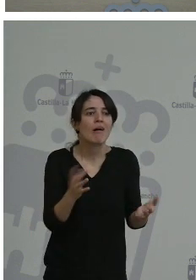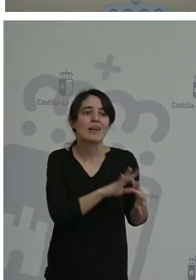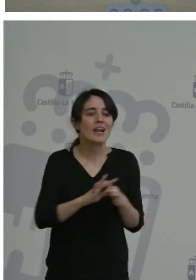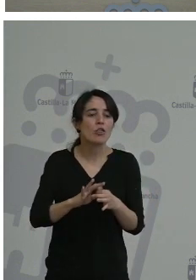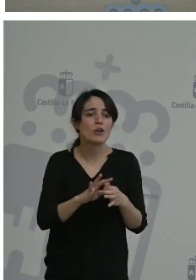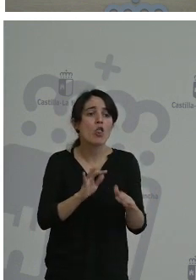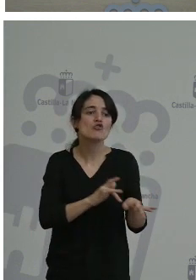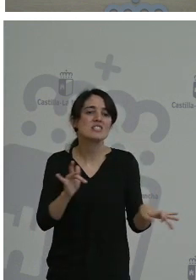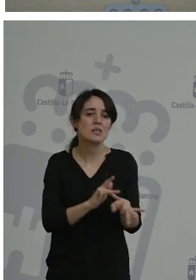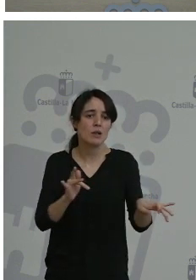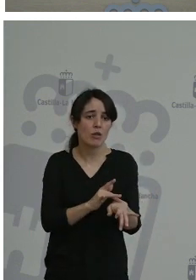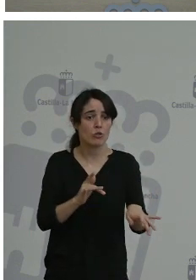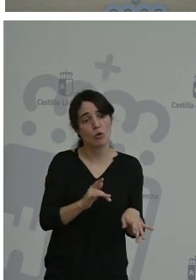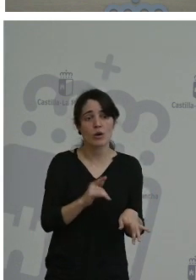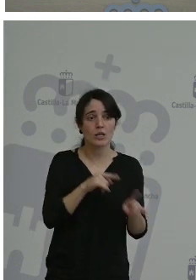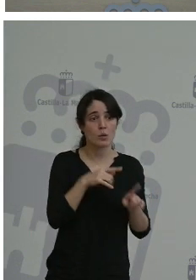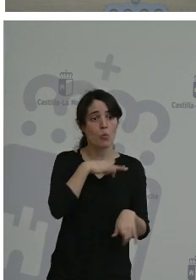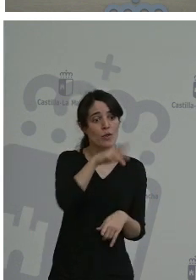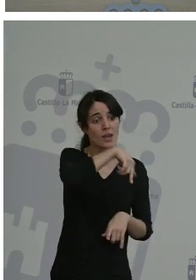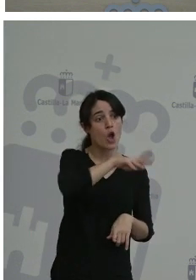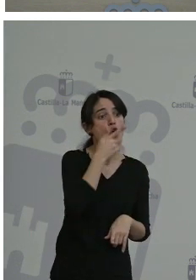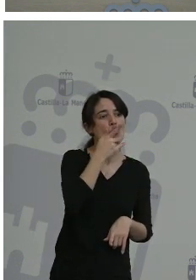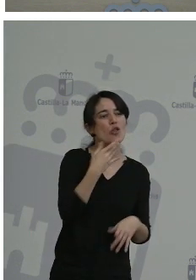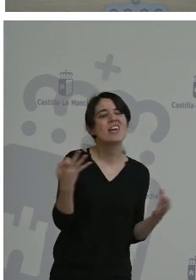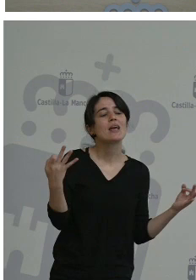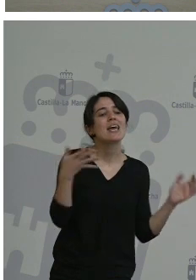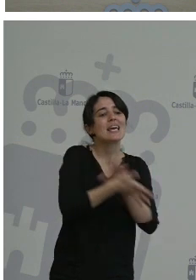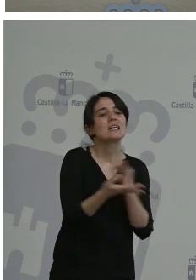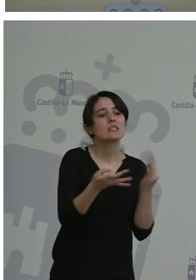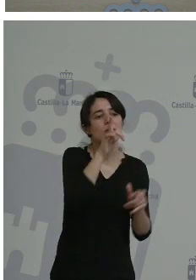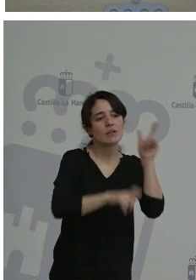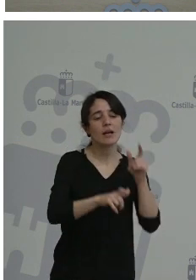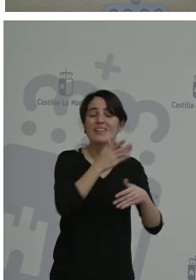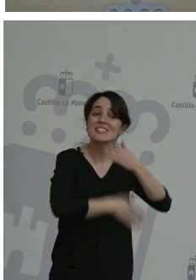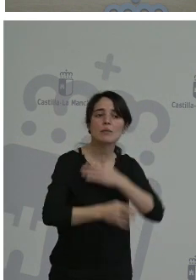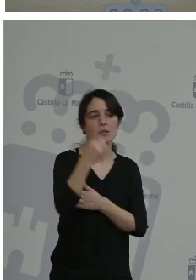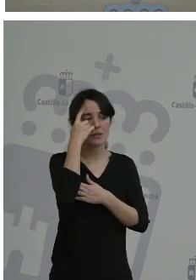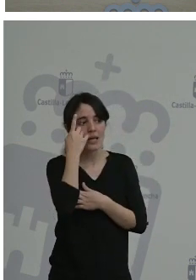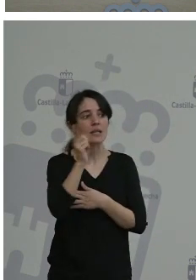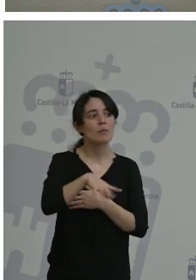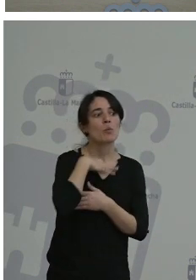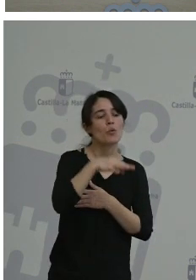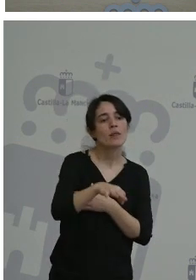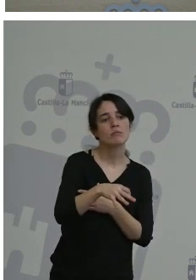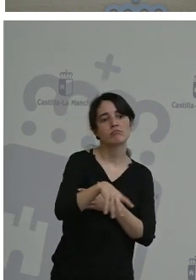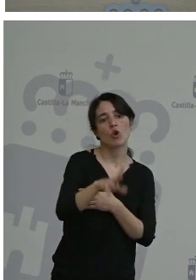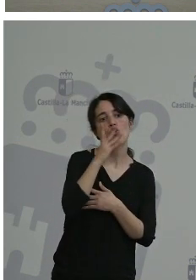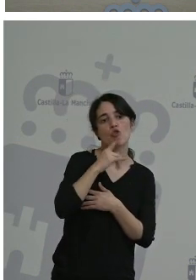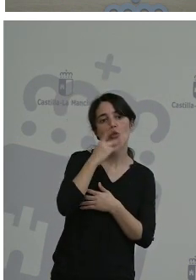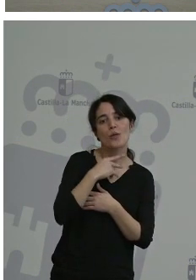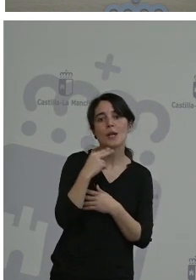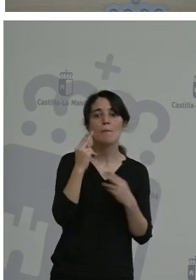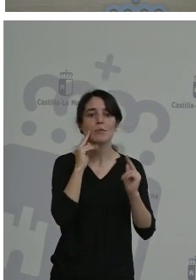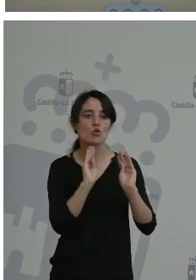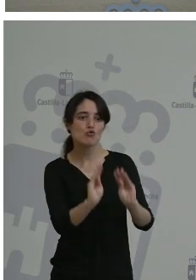que conozcan qué es la discapacidad intelectual, que puedan compartir cuáles son sus temores, cuáles son sus necesidades y quizás con una